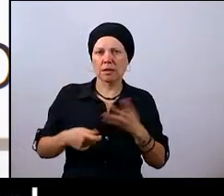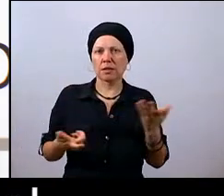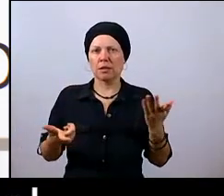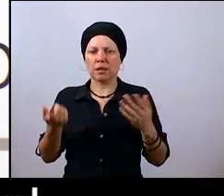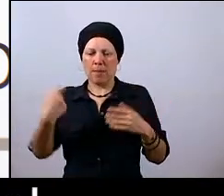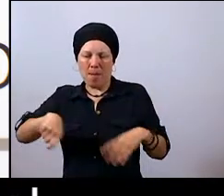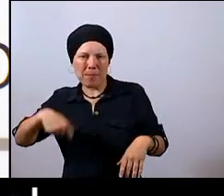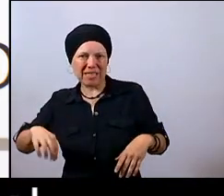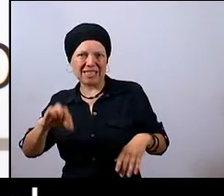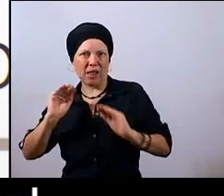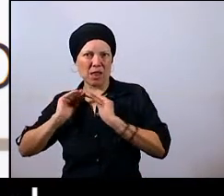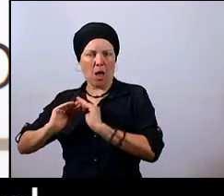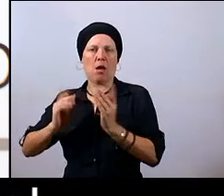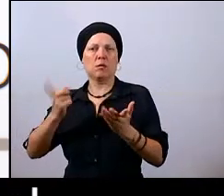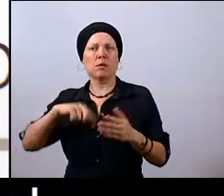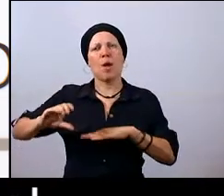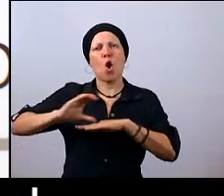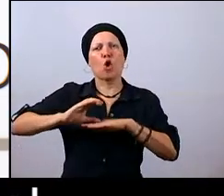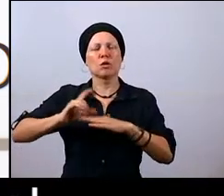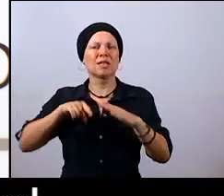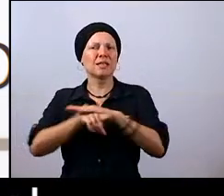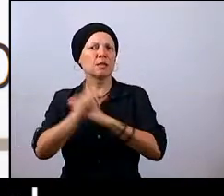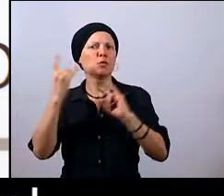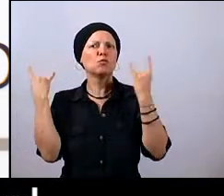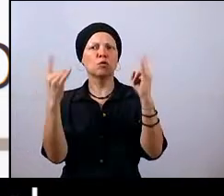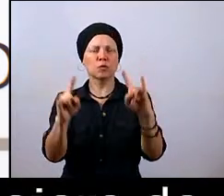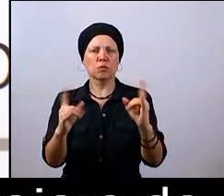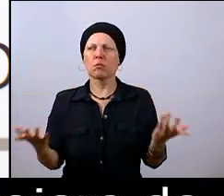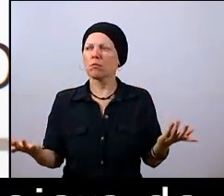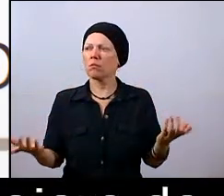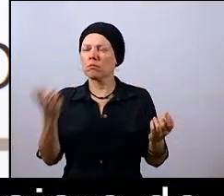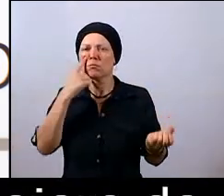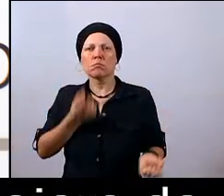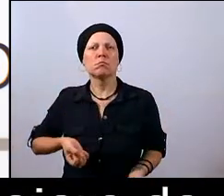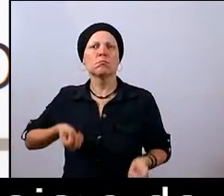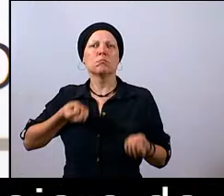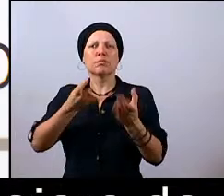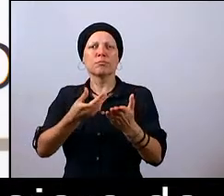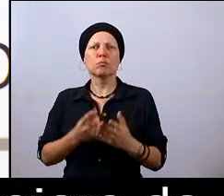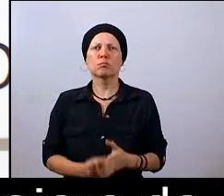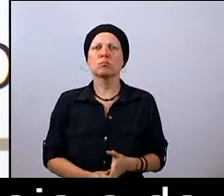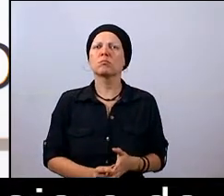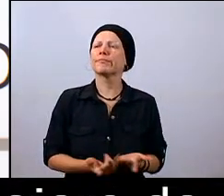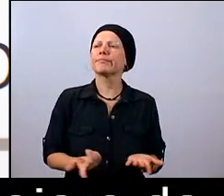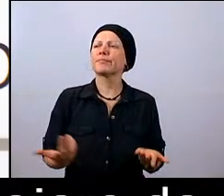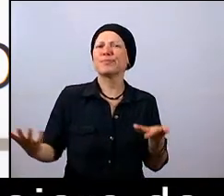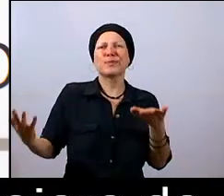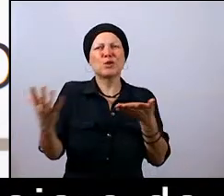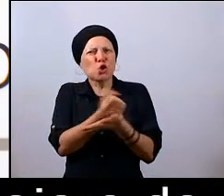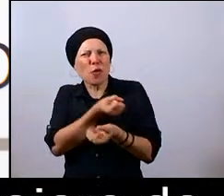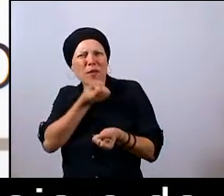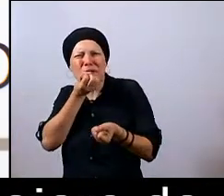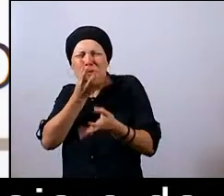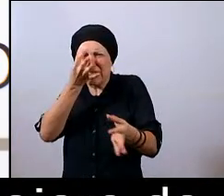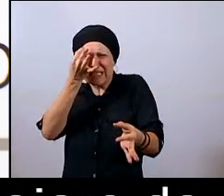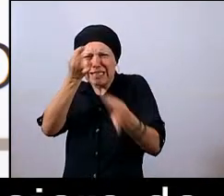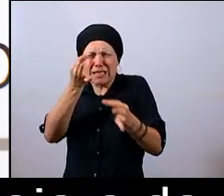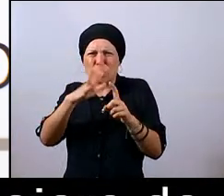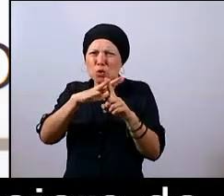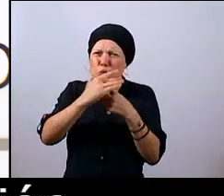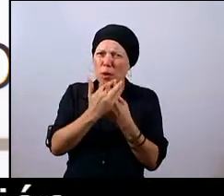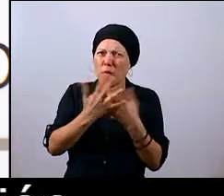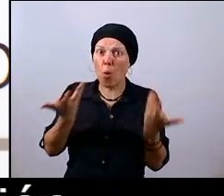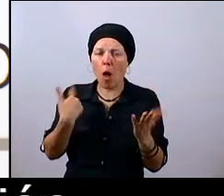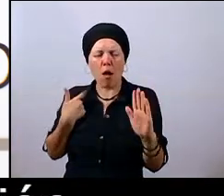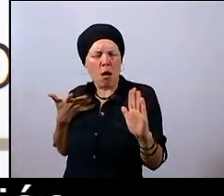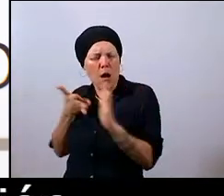propia presidenta y el consejero de Gestión Forestal han trasladado minuto a minuto la información detallada de la situación,